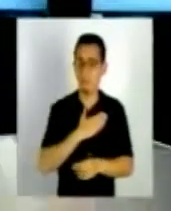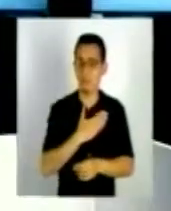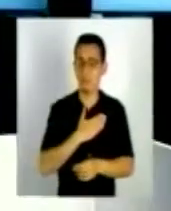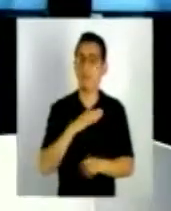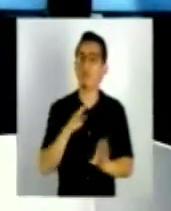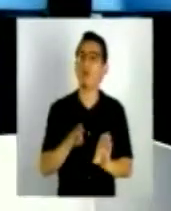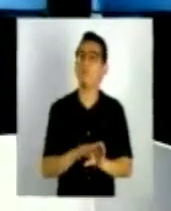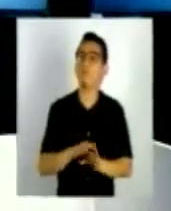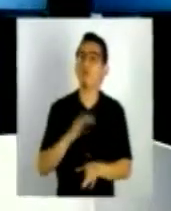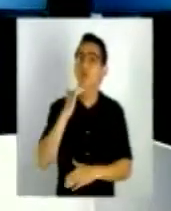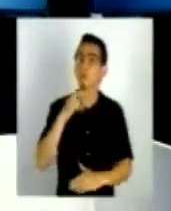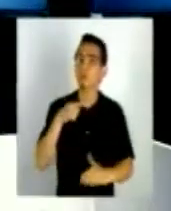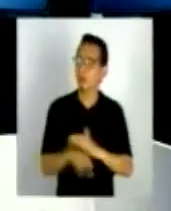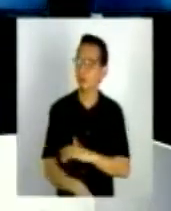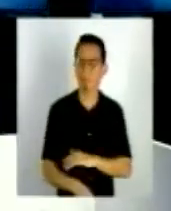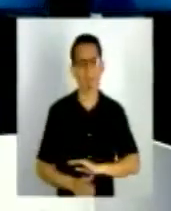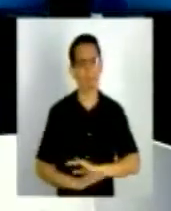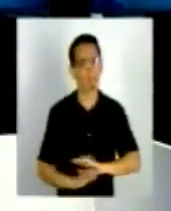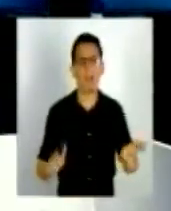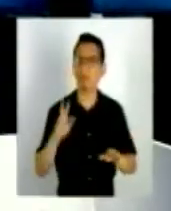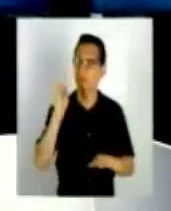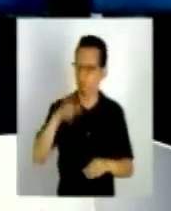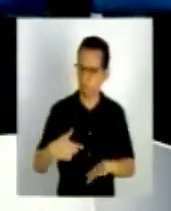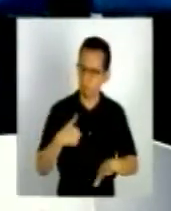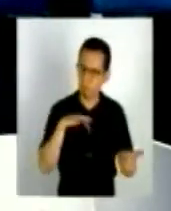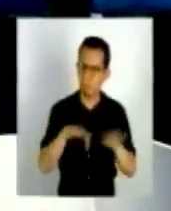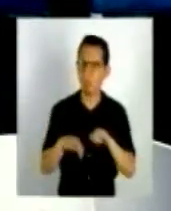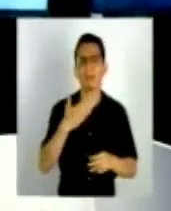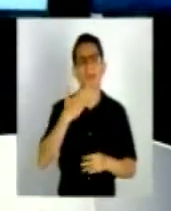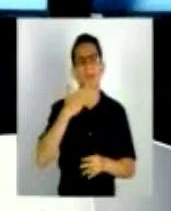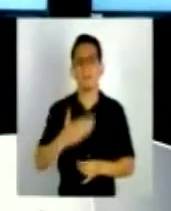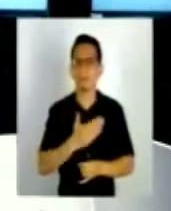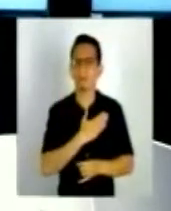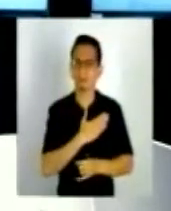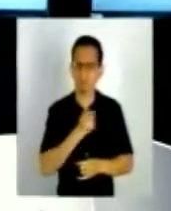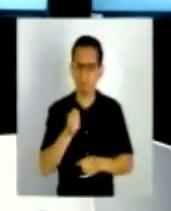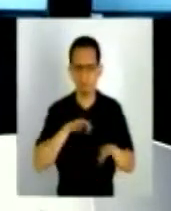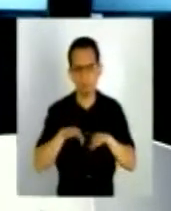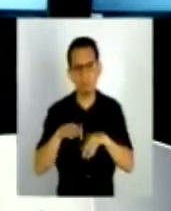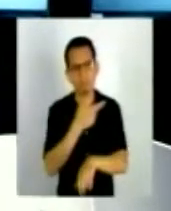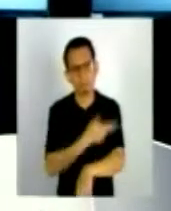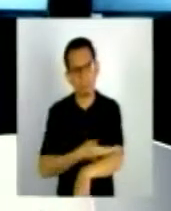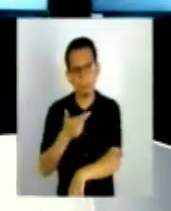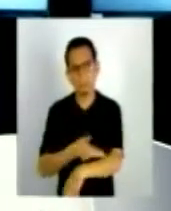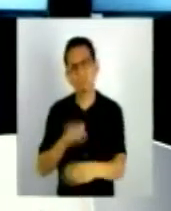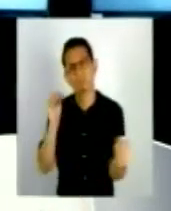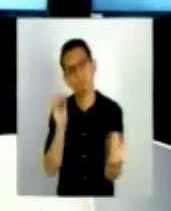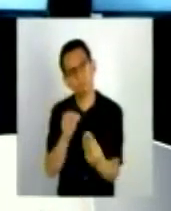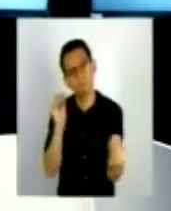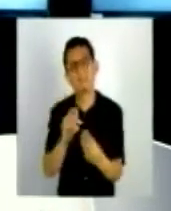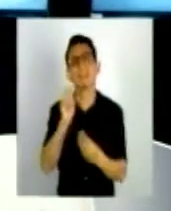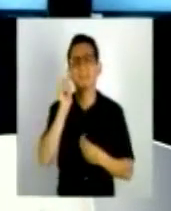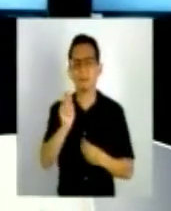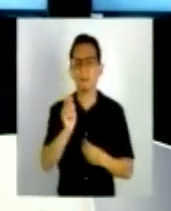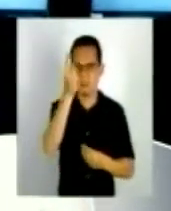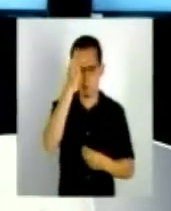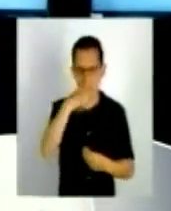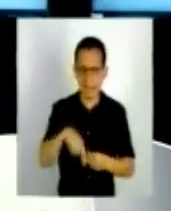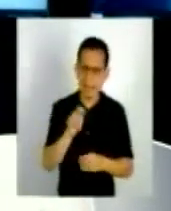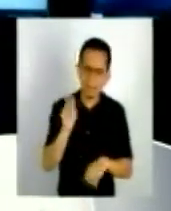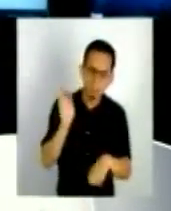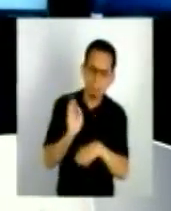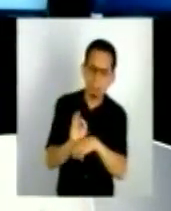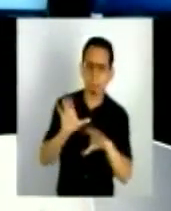ápice de corrupción y que muy seguramente nosotros estaremos en una gran capacidad de gestionar los recursos que se requieren para el crecimiento y